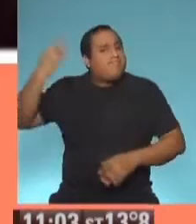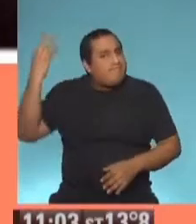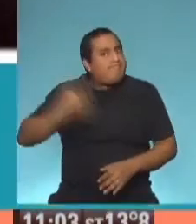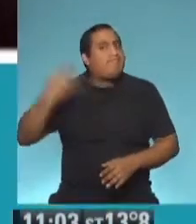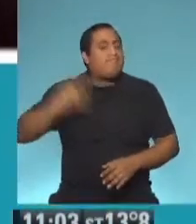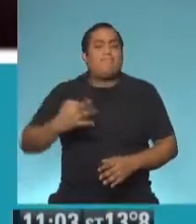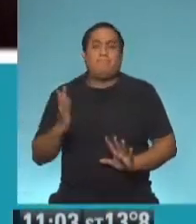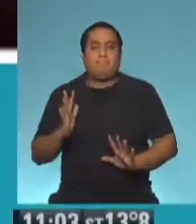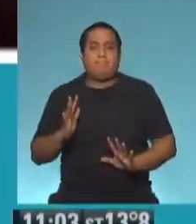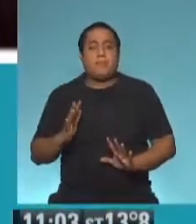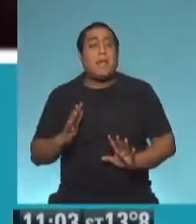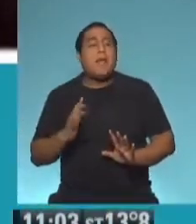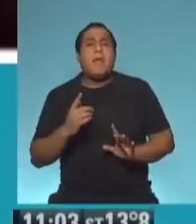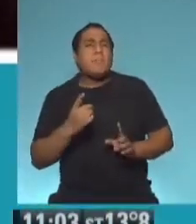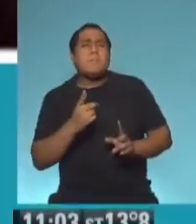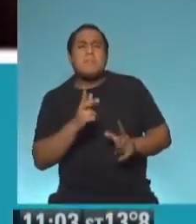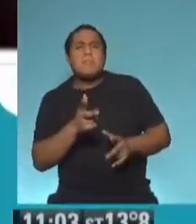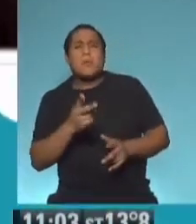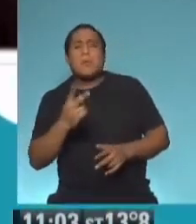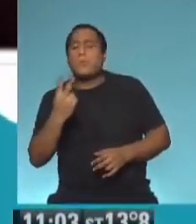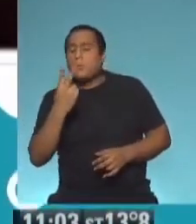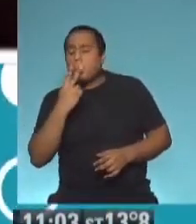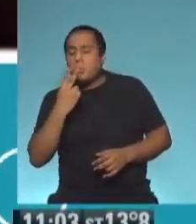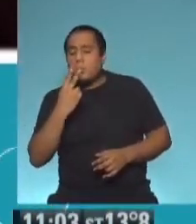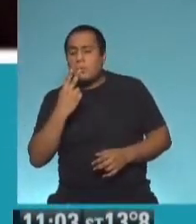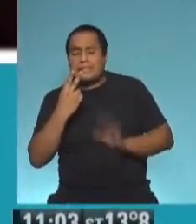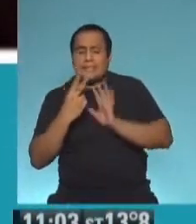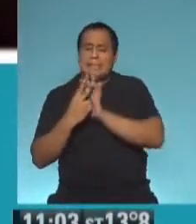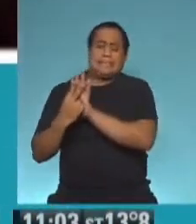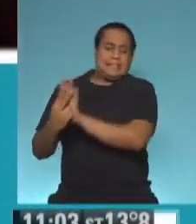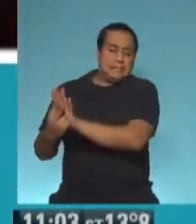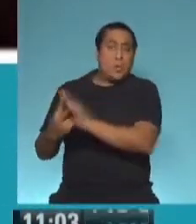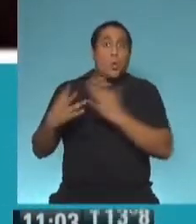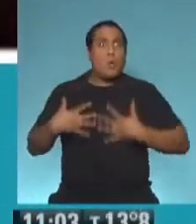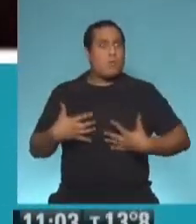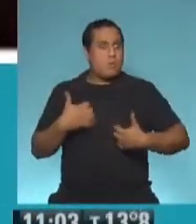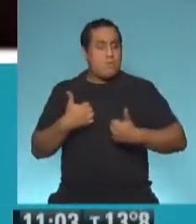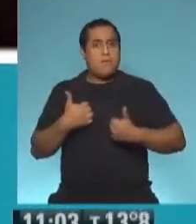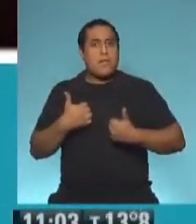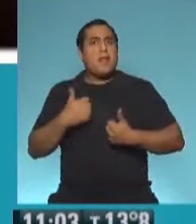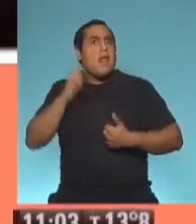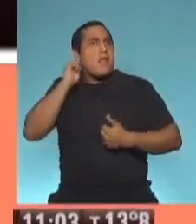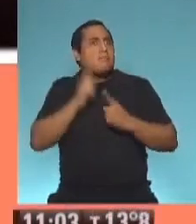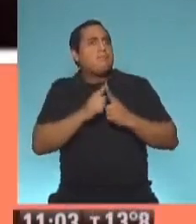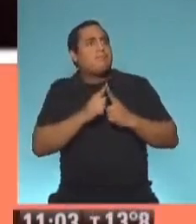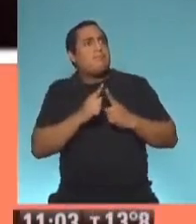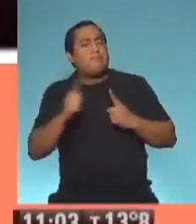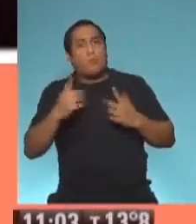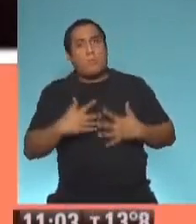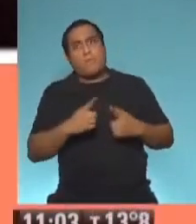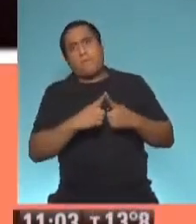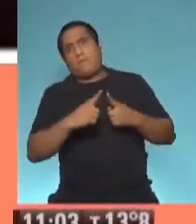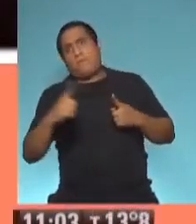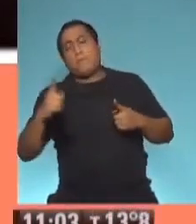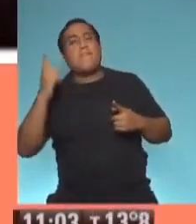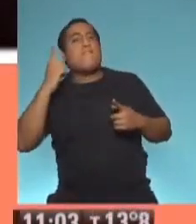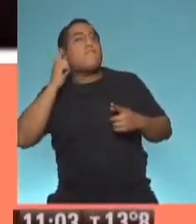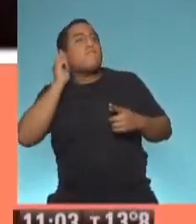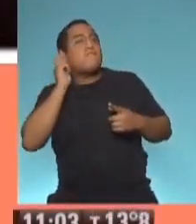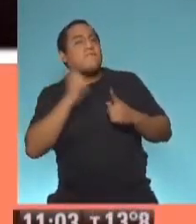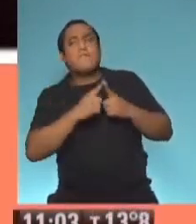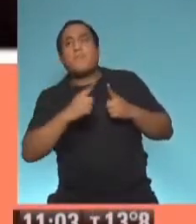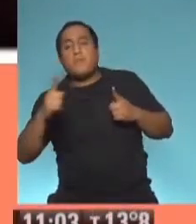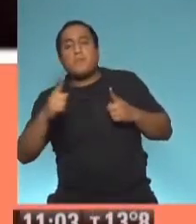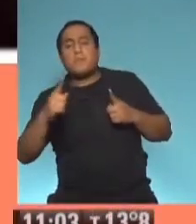aumentar los años de vida. ¿Por qué aumentan los años de vida puntualmente desde tu conocimiento cuando yo dejo de fumar? ¿Realmente